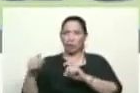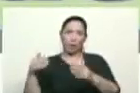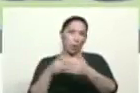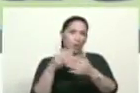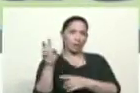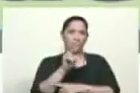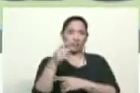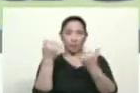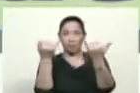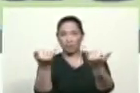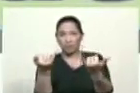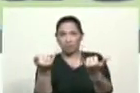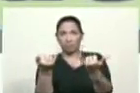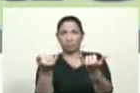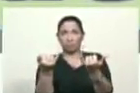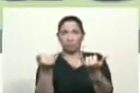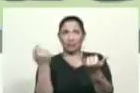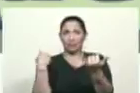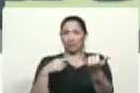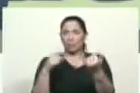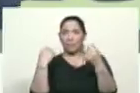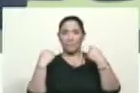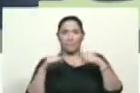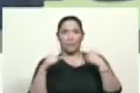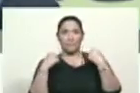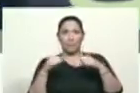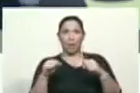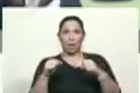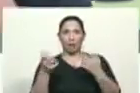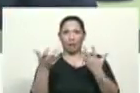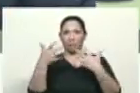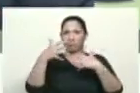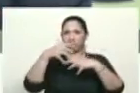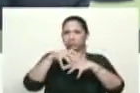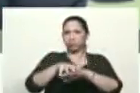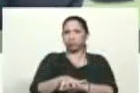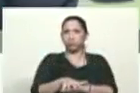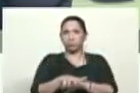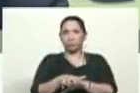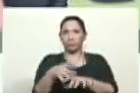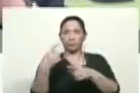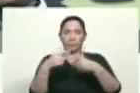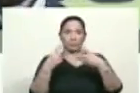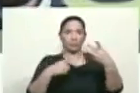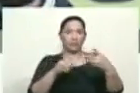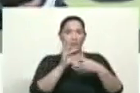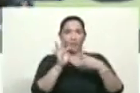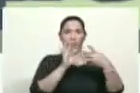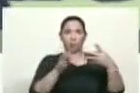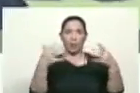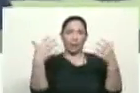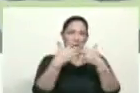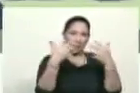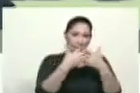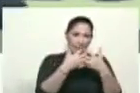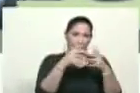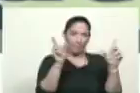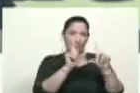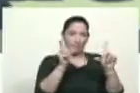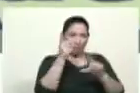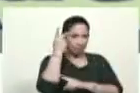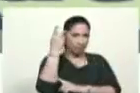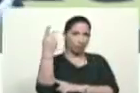momento tenemos prácticamente una combinación de varios de esos factores. La guerra mediática